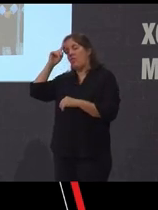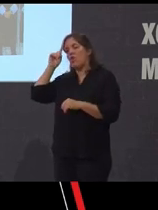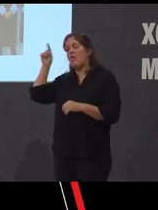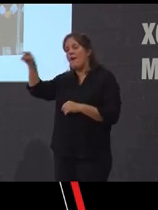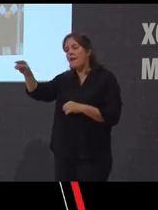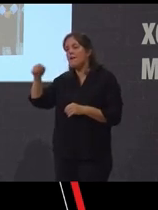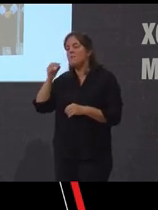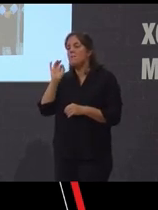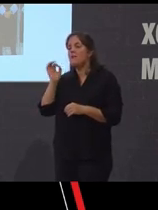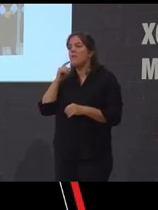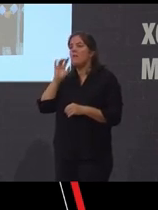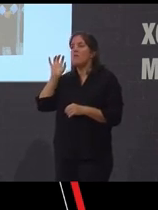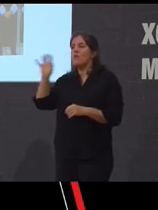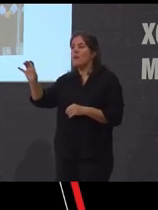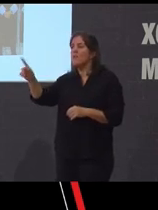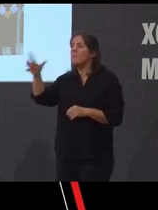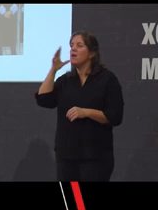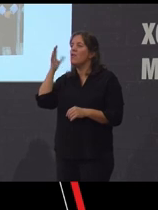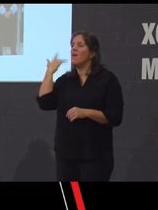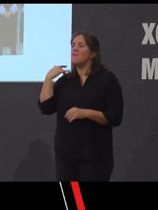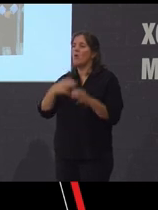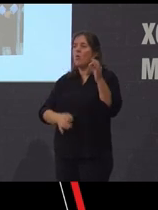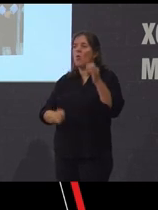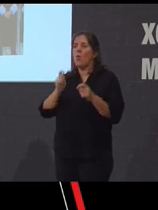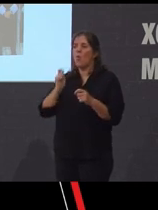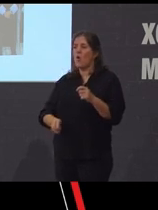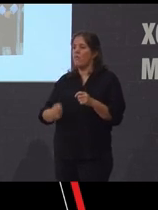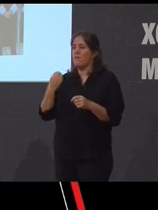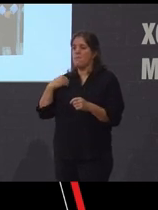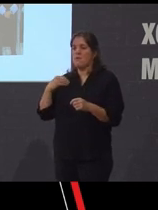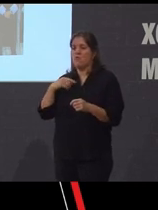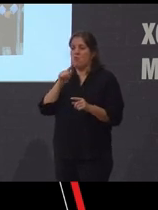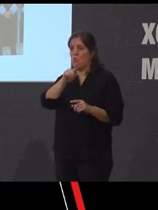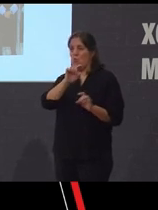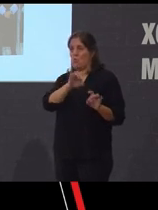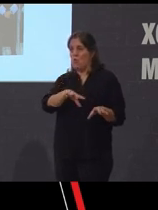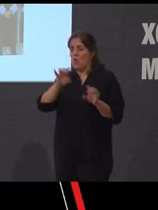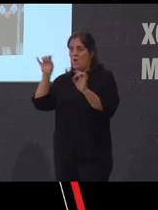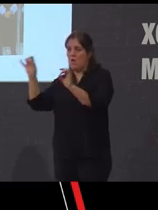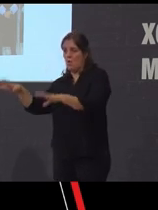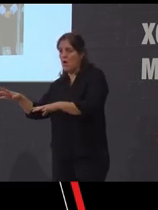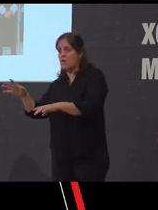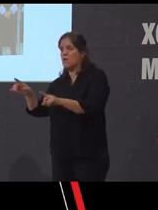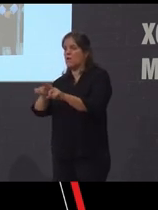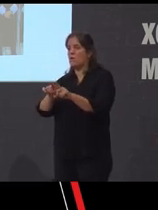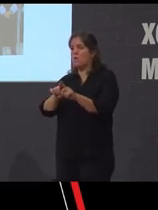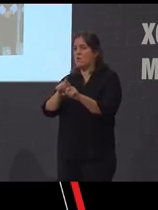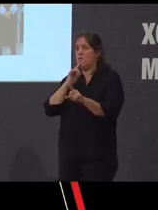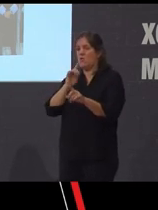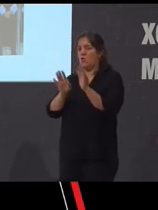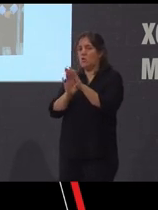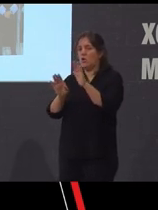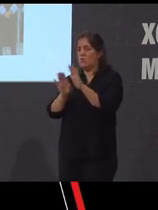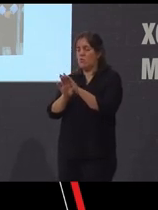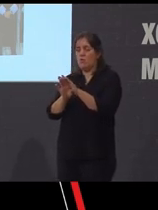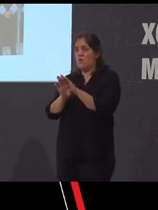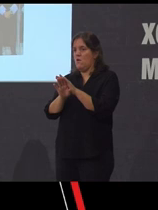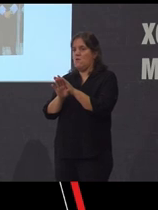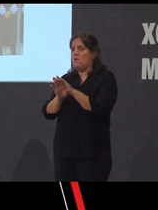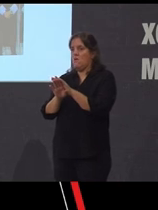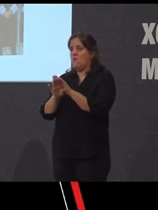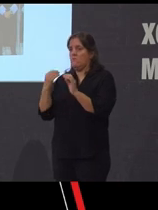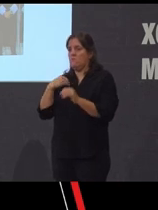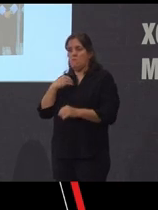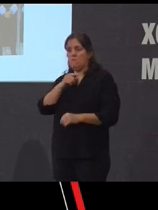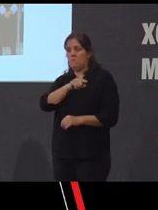un sistema, un despropósito xudicial sistémico, que e